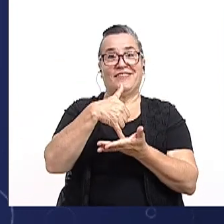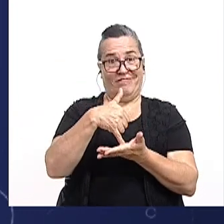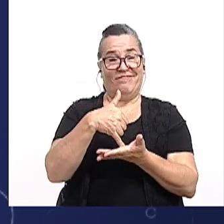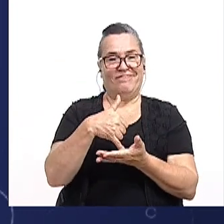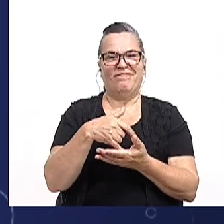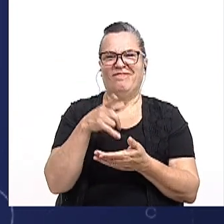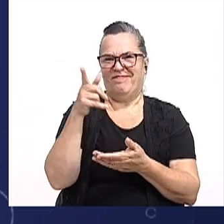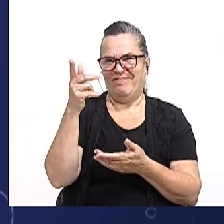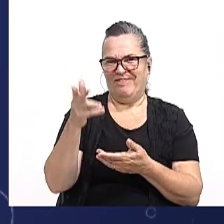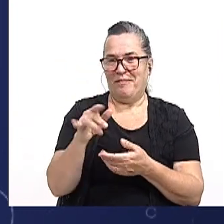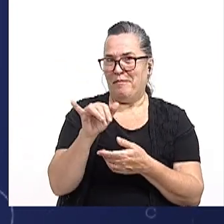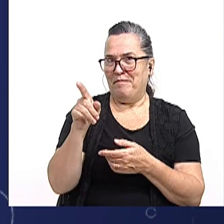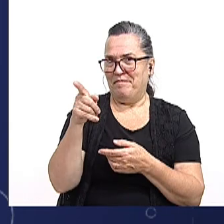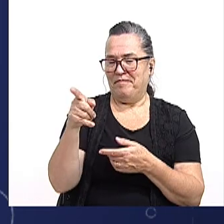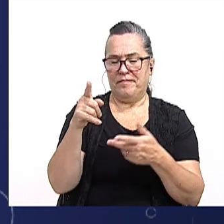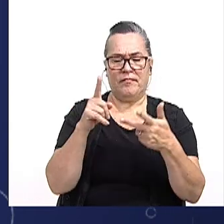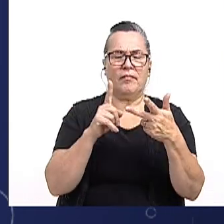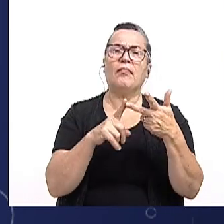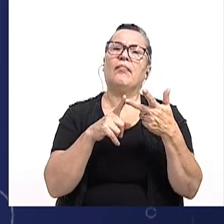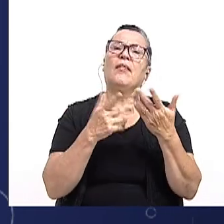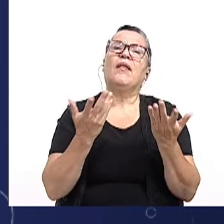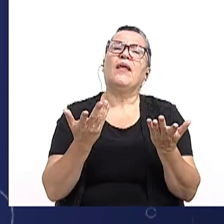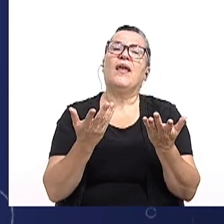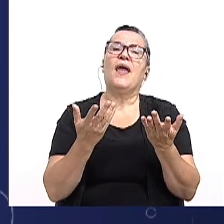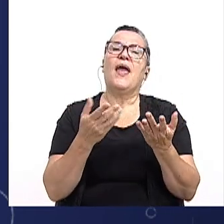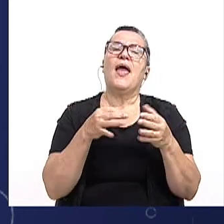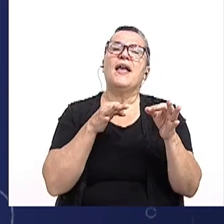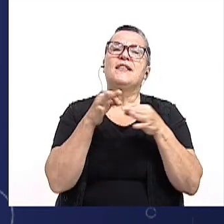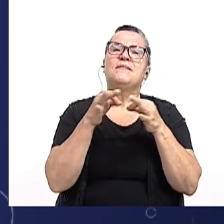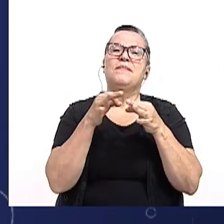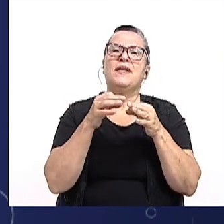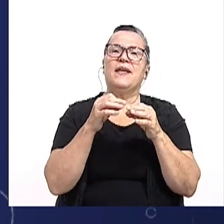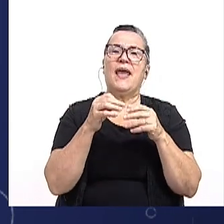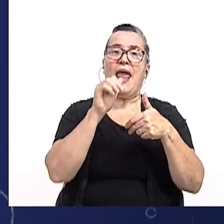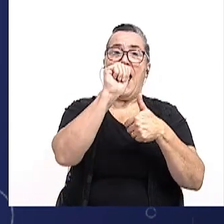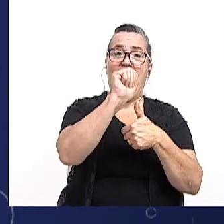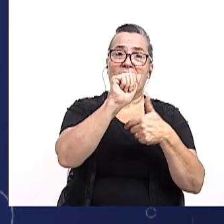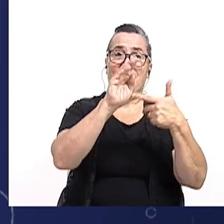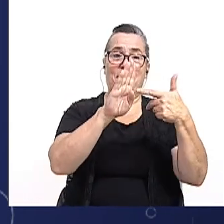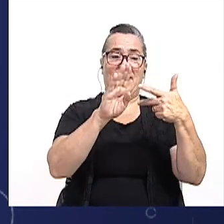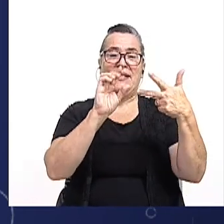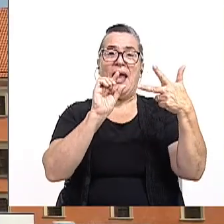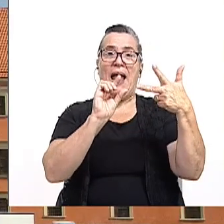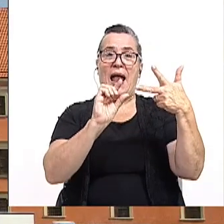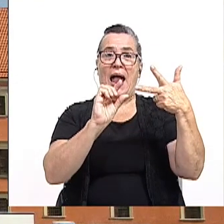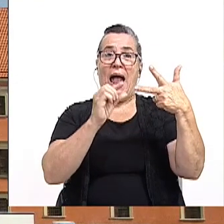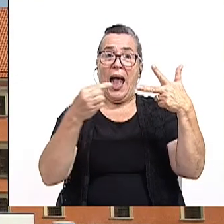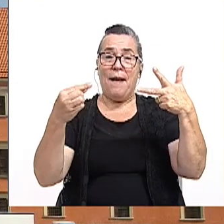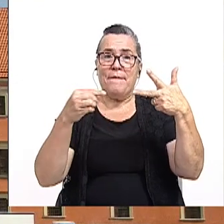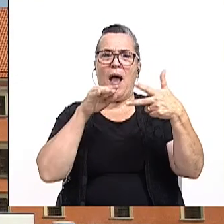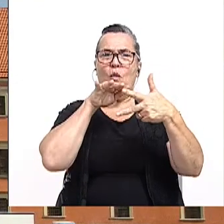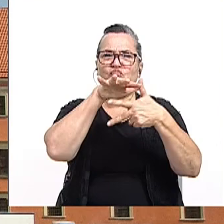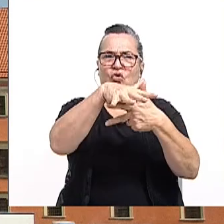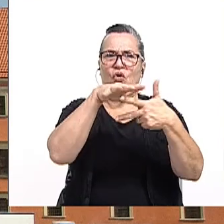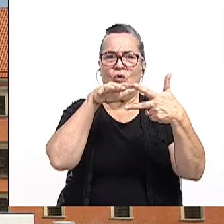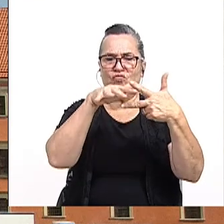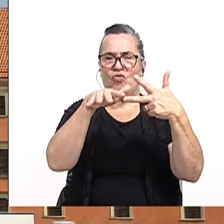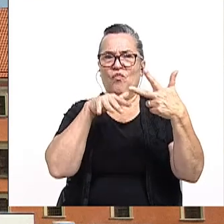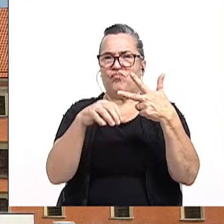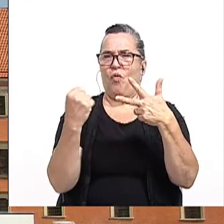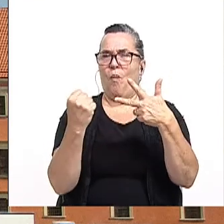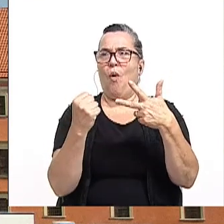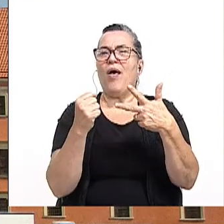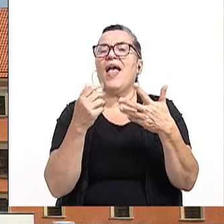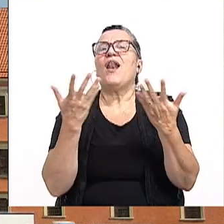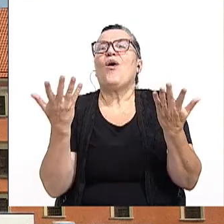Y por último, explique el poder de penetración de la radiación alfa, beta y gamma. ¿Qué les parece?